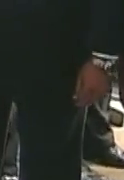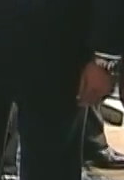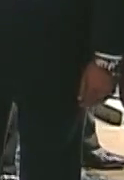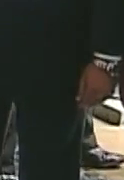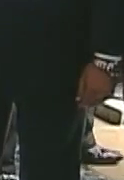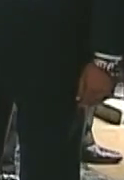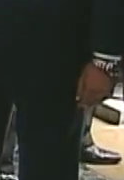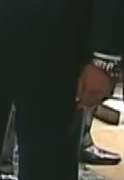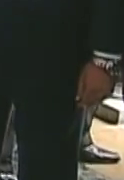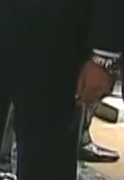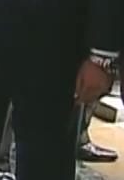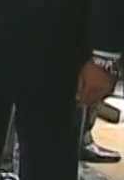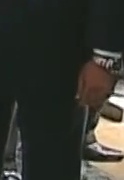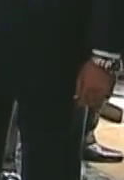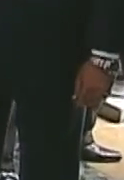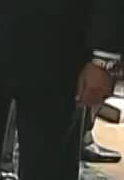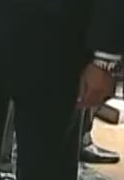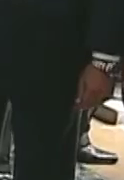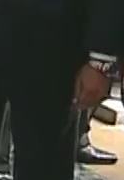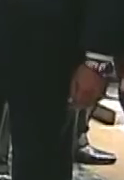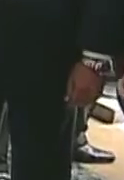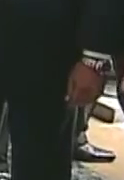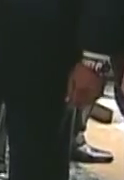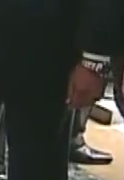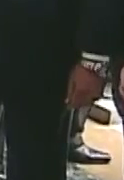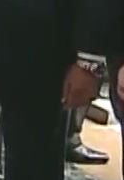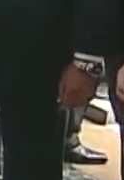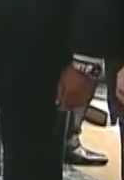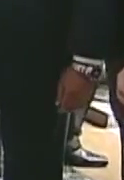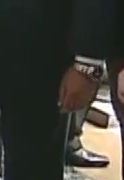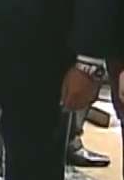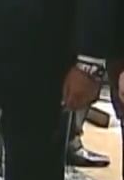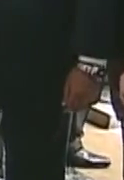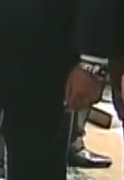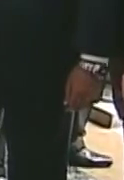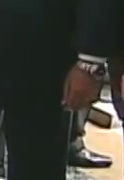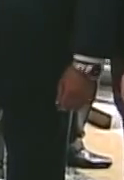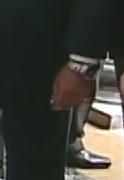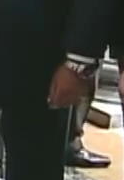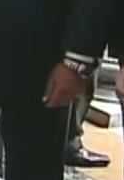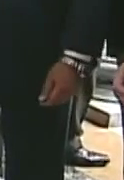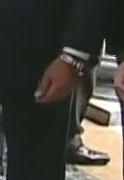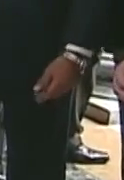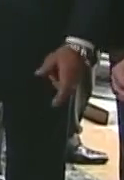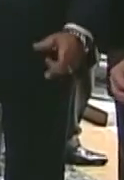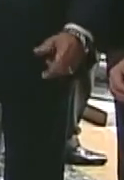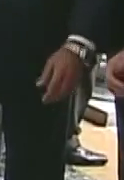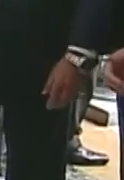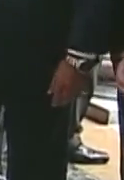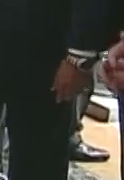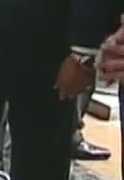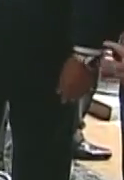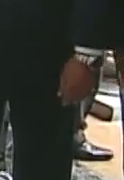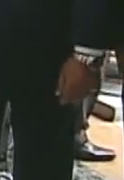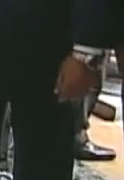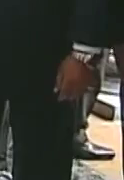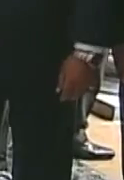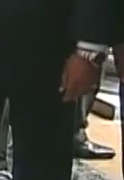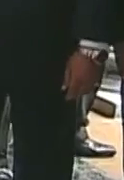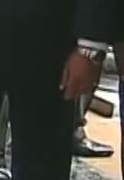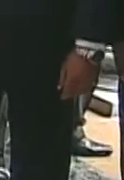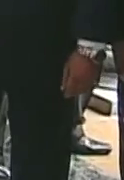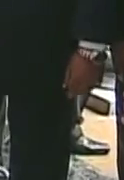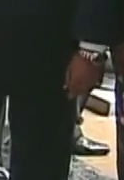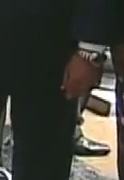que es un chef también procedente de Turquía, quien dentro de pocos minutos ya estará realizando la exhibición al